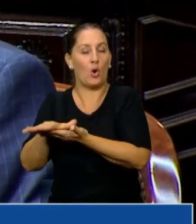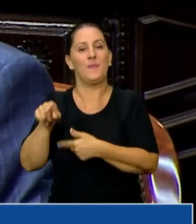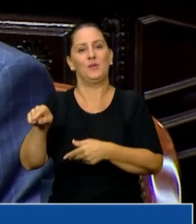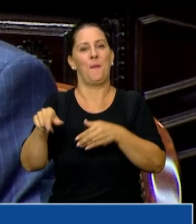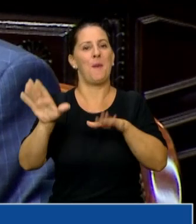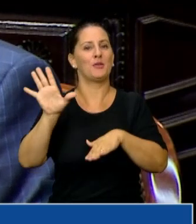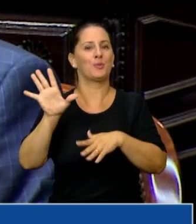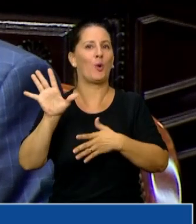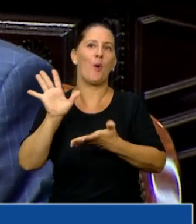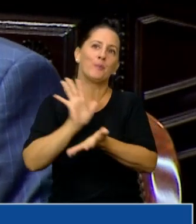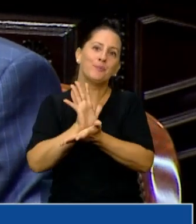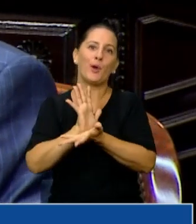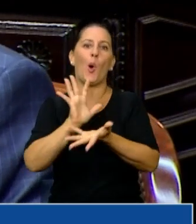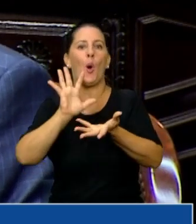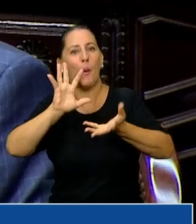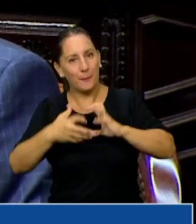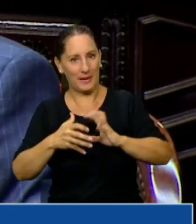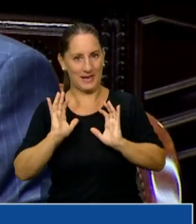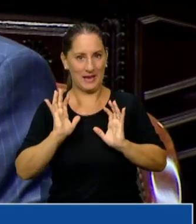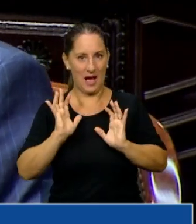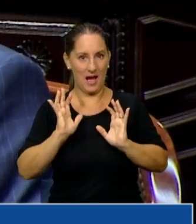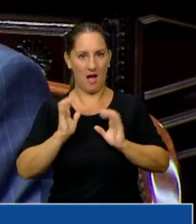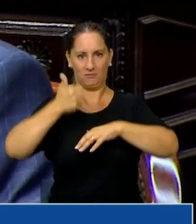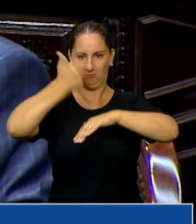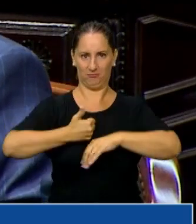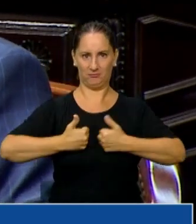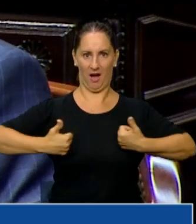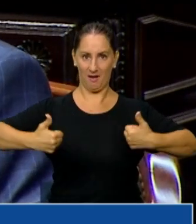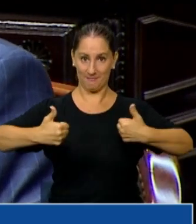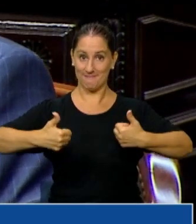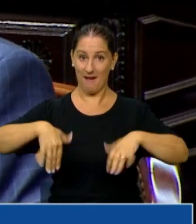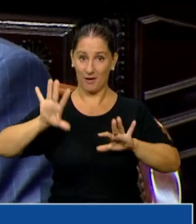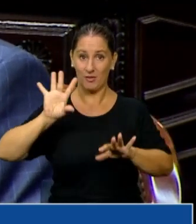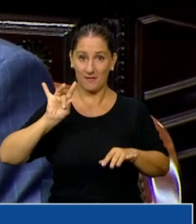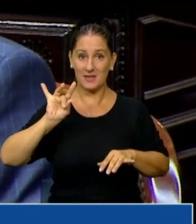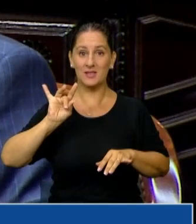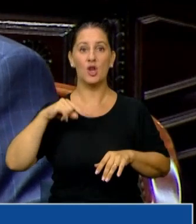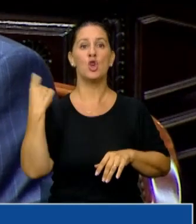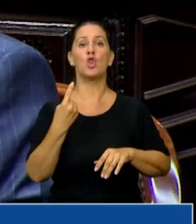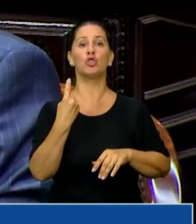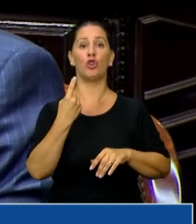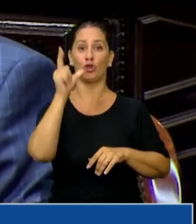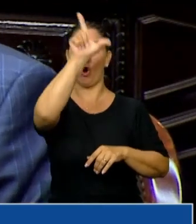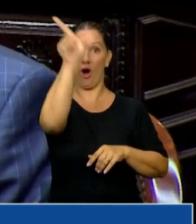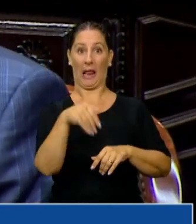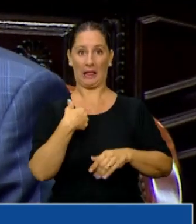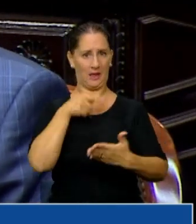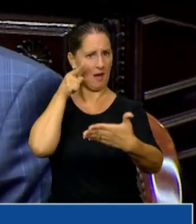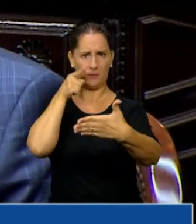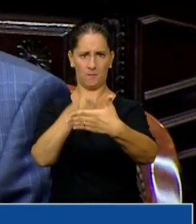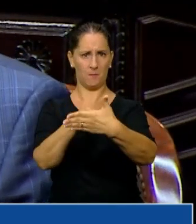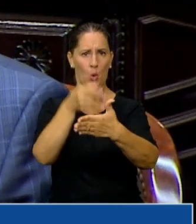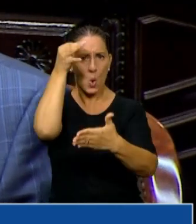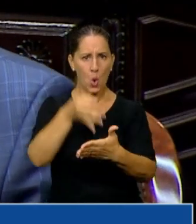dificulta muchas veces la presencia, estamos en el centro del país, no queremos